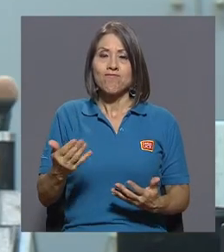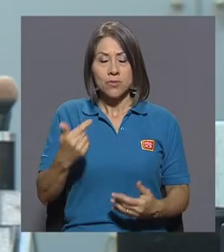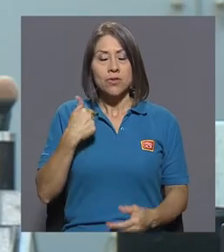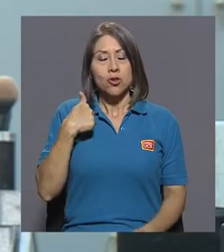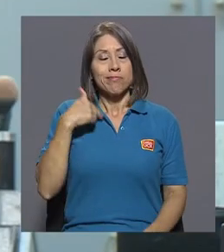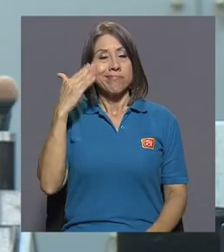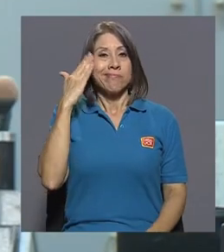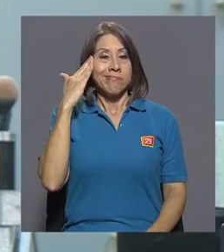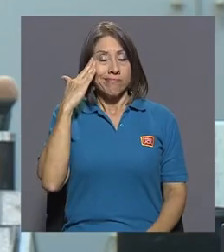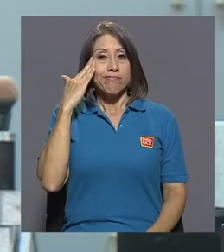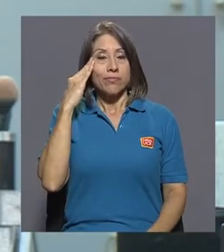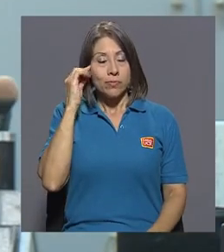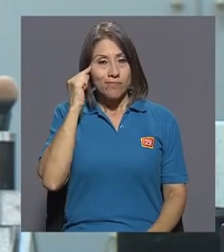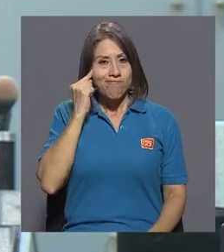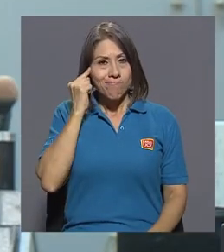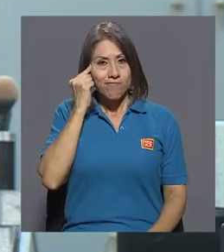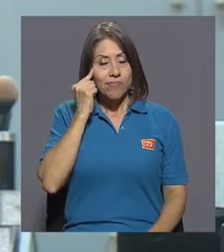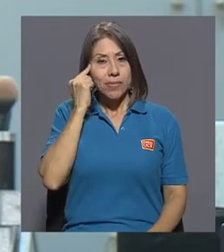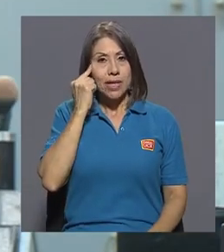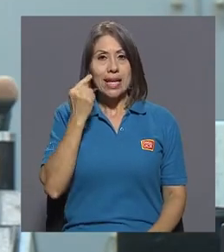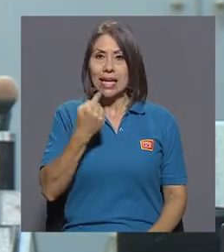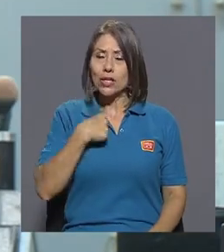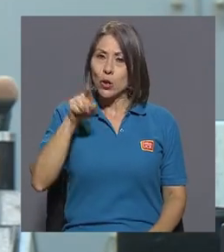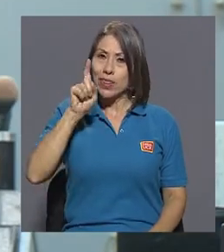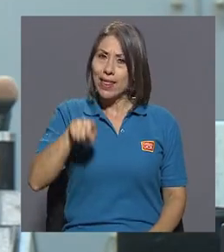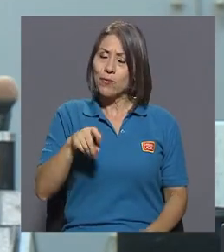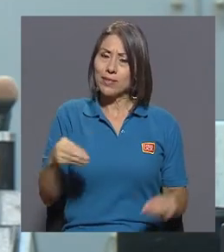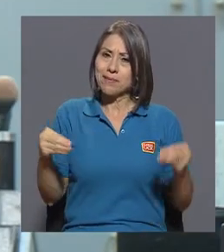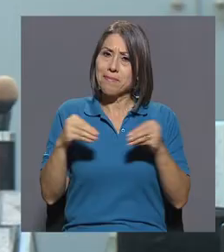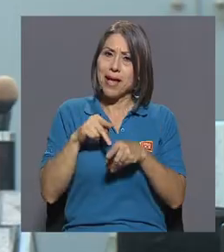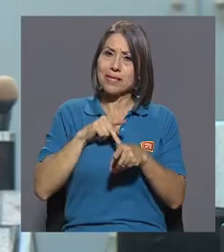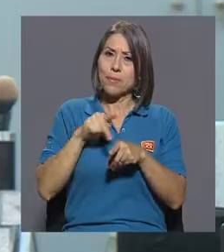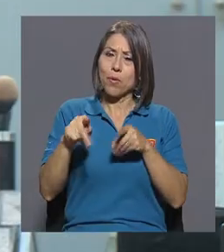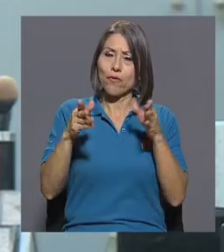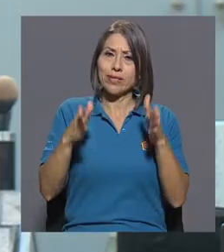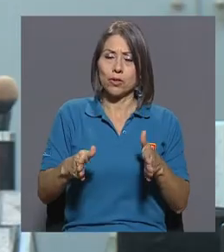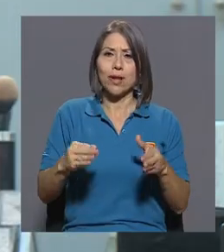que tengo que ser más profesional, más